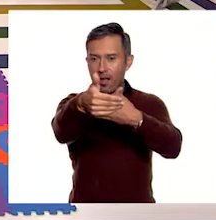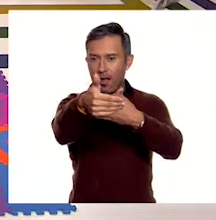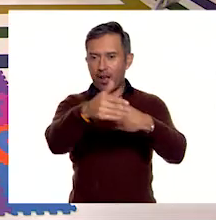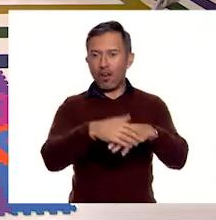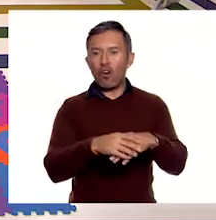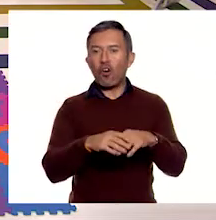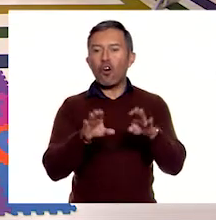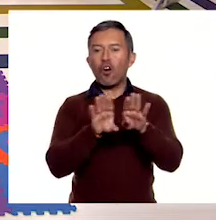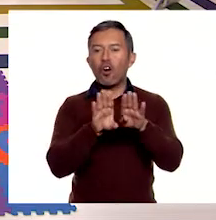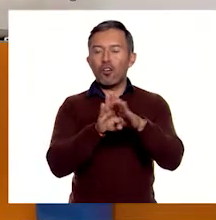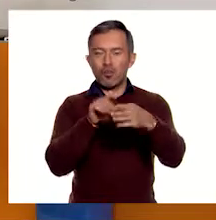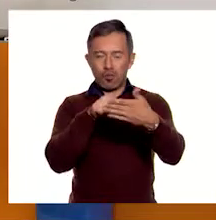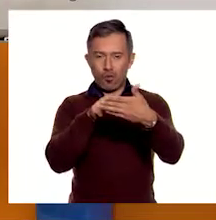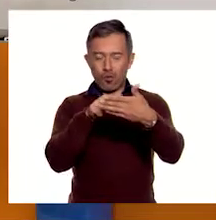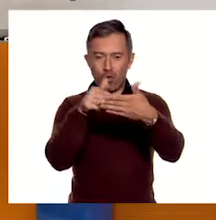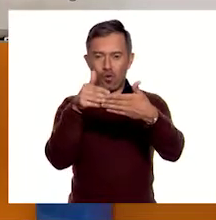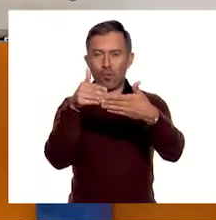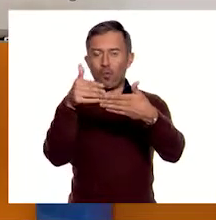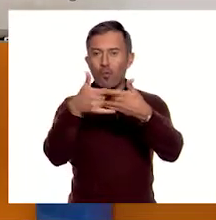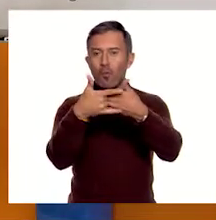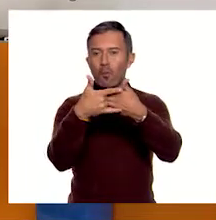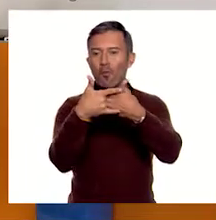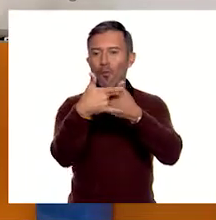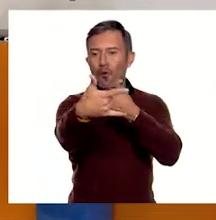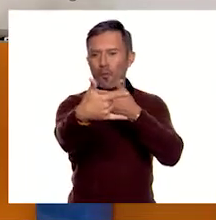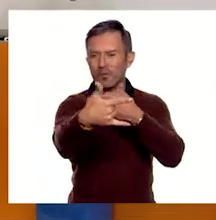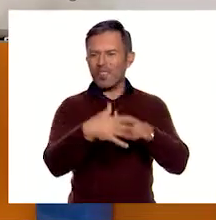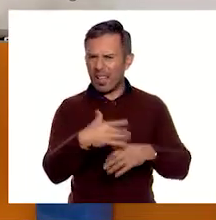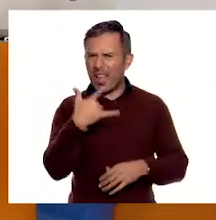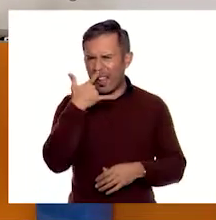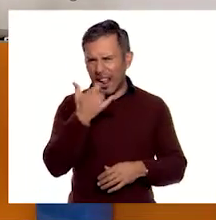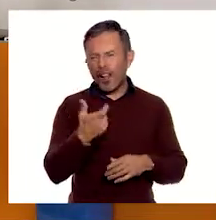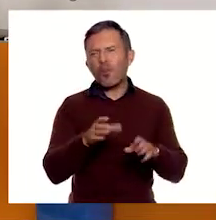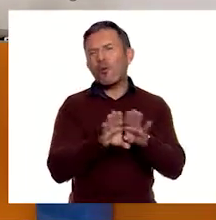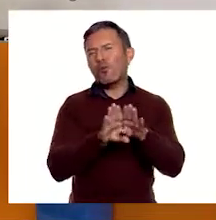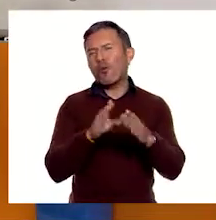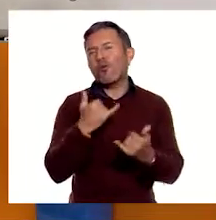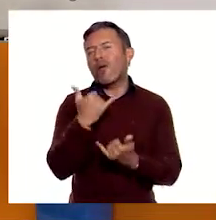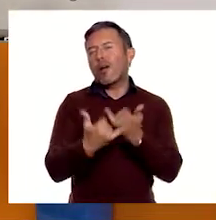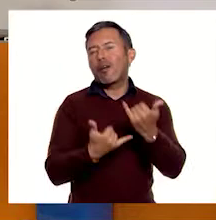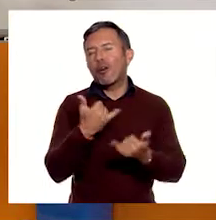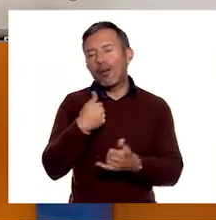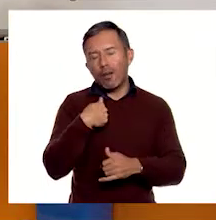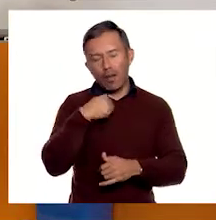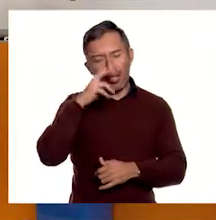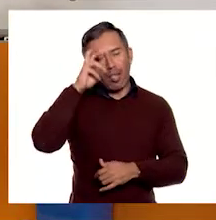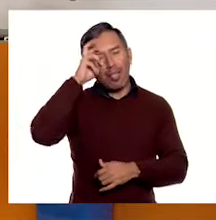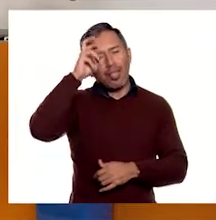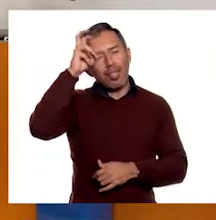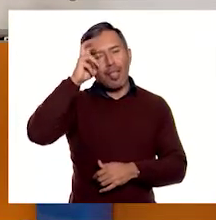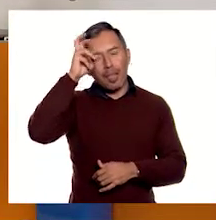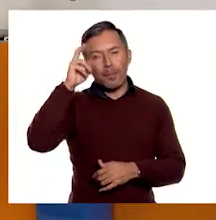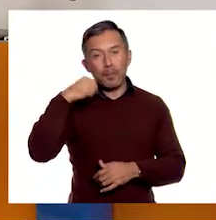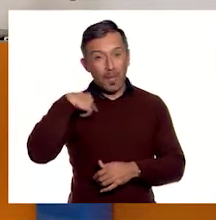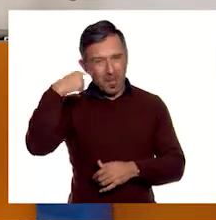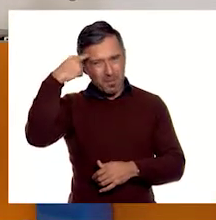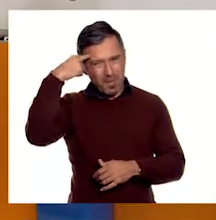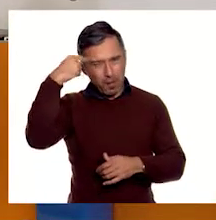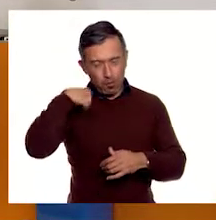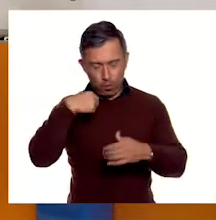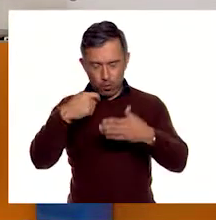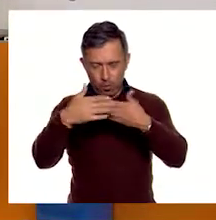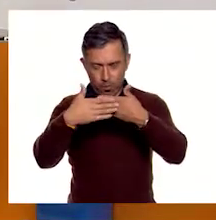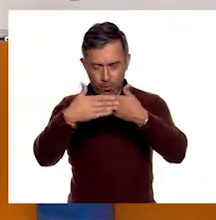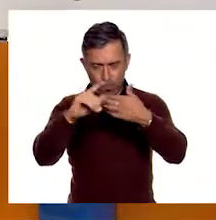cruza esto de las imágenes, la percepción. Es un juego, es una ilusión. Juega con nuestra mente y la imagen como que la formamos atrás